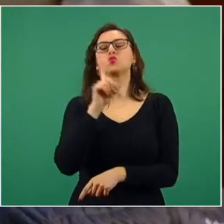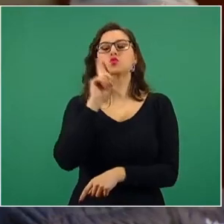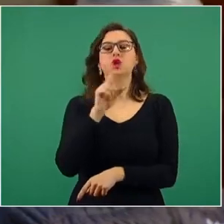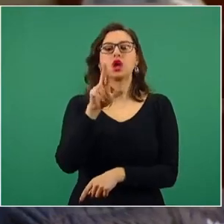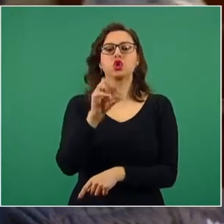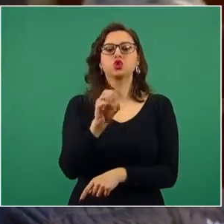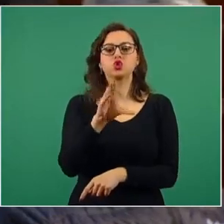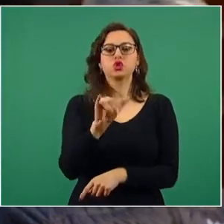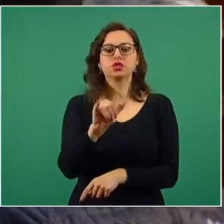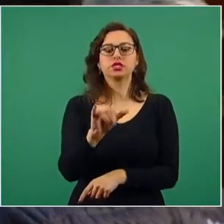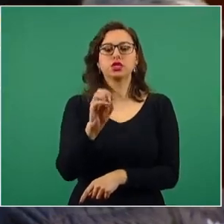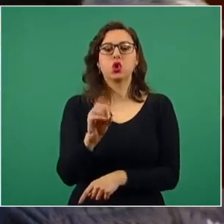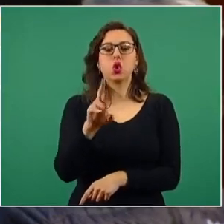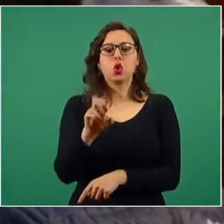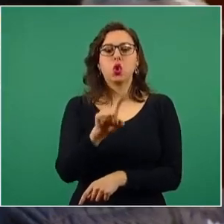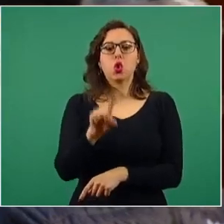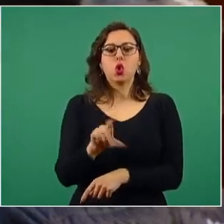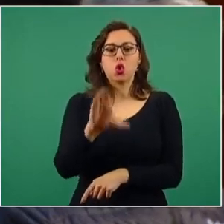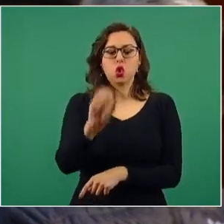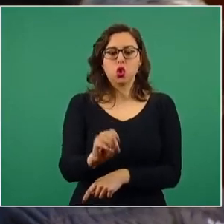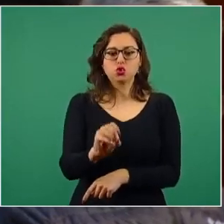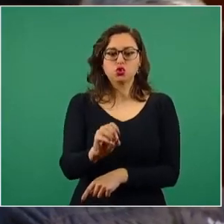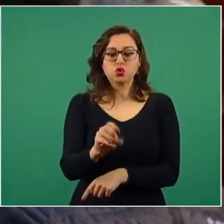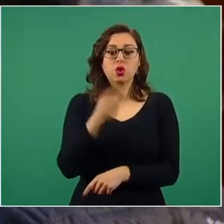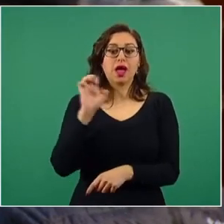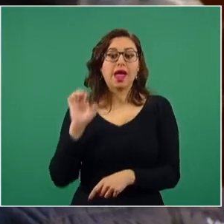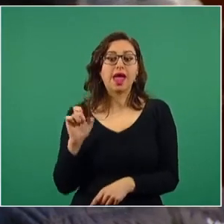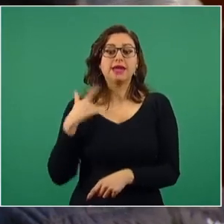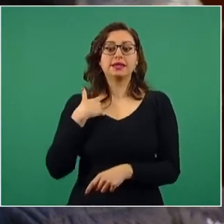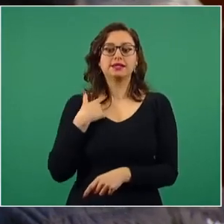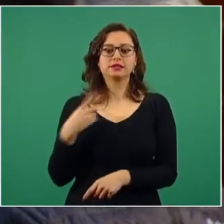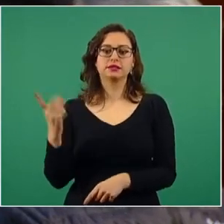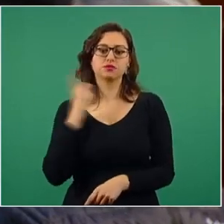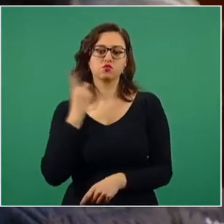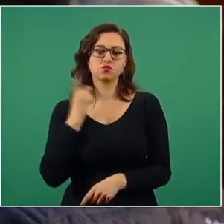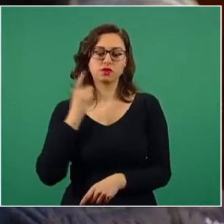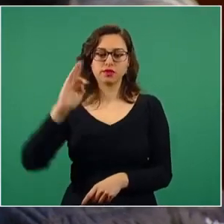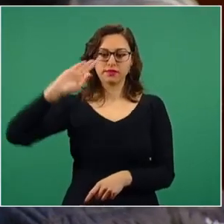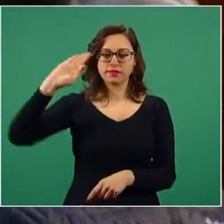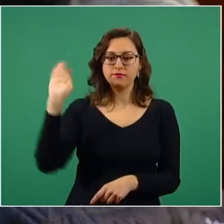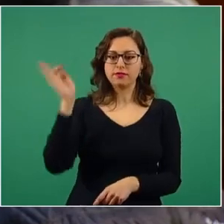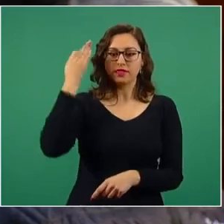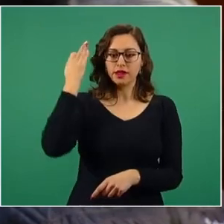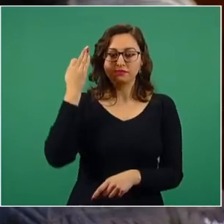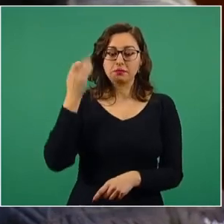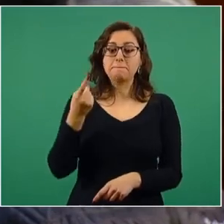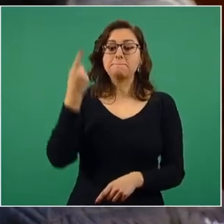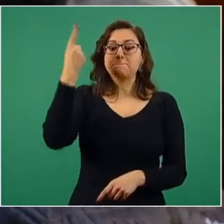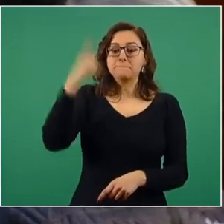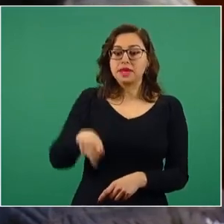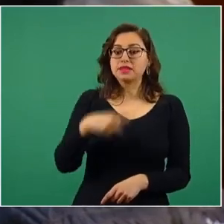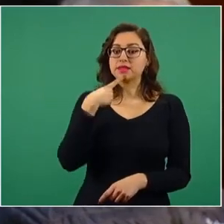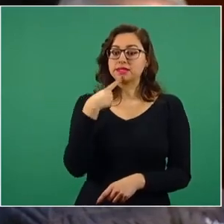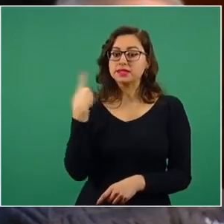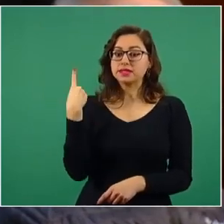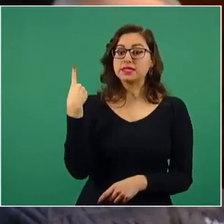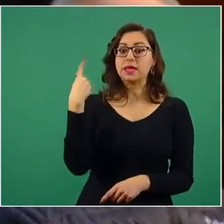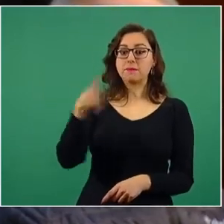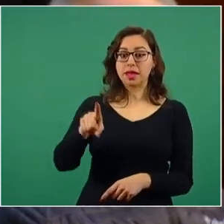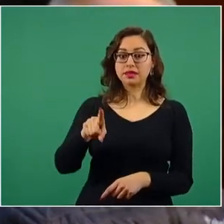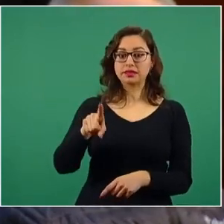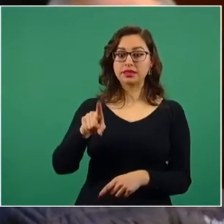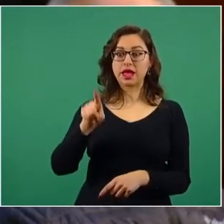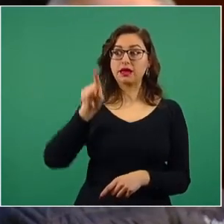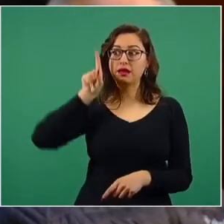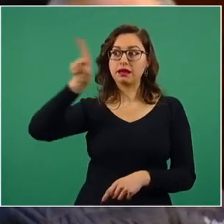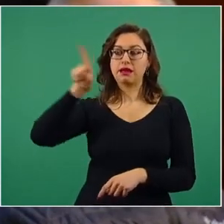federal, quien ordenó denunciar a los supuestos agresores ante autoridades del Estado de México, a pesar de